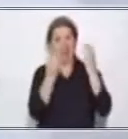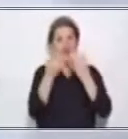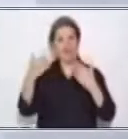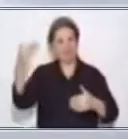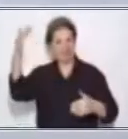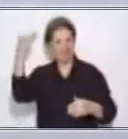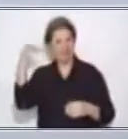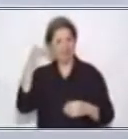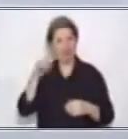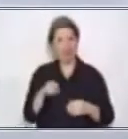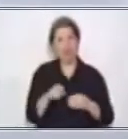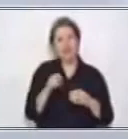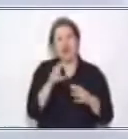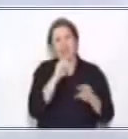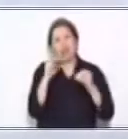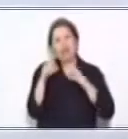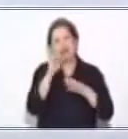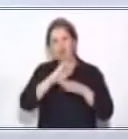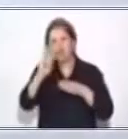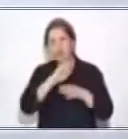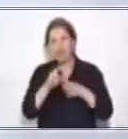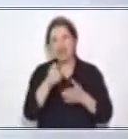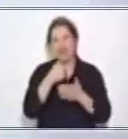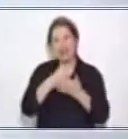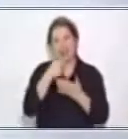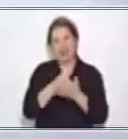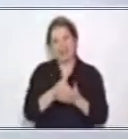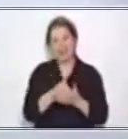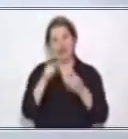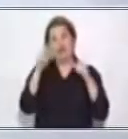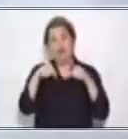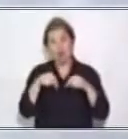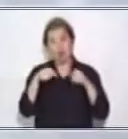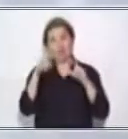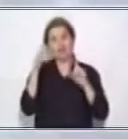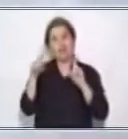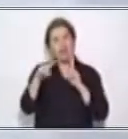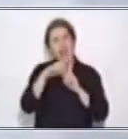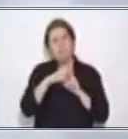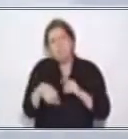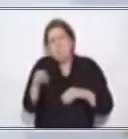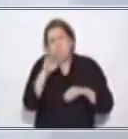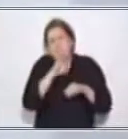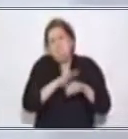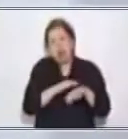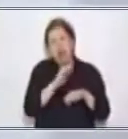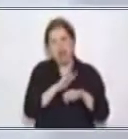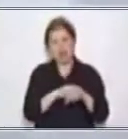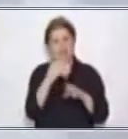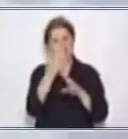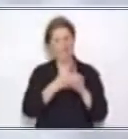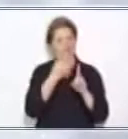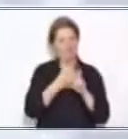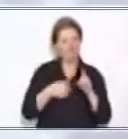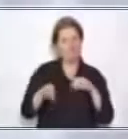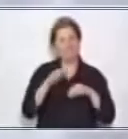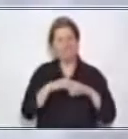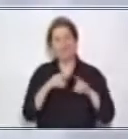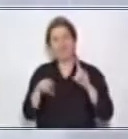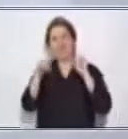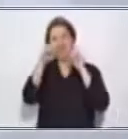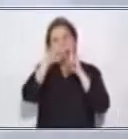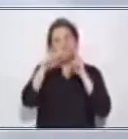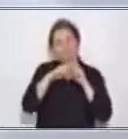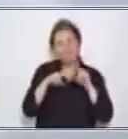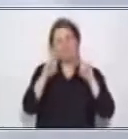problemas usando dinero. Hoy vamos a tener más problemas y vamos a utilizar más operaciones. La clase pasada